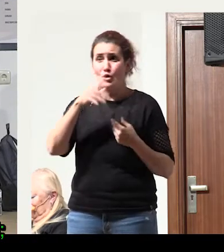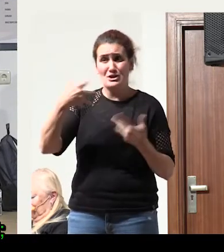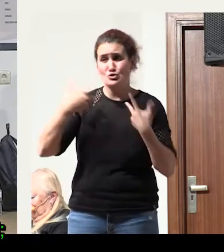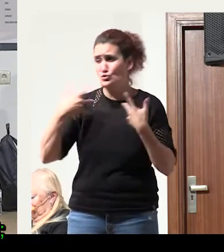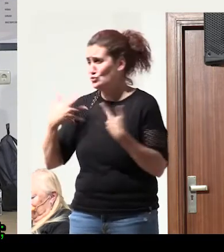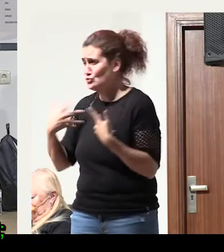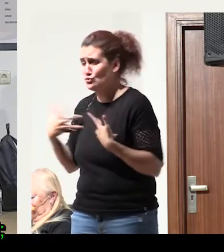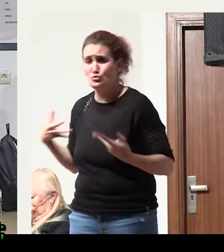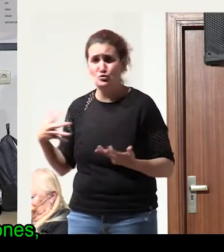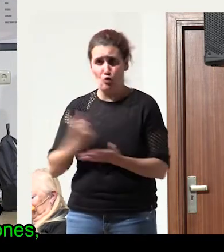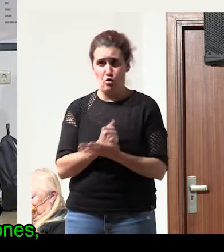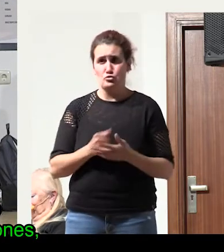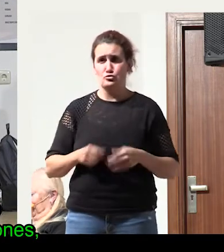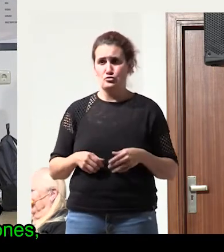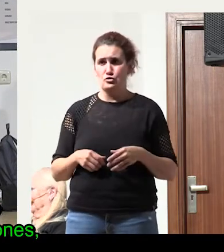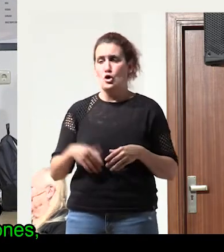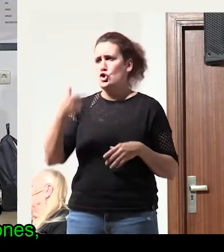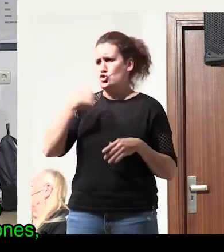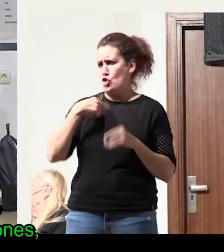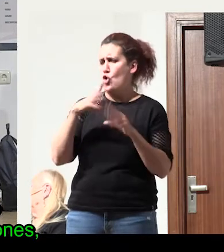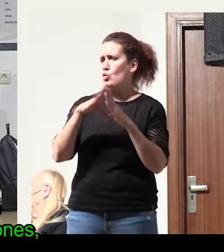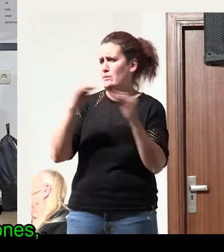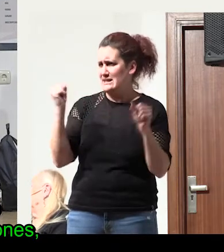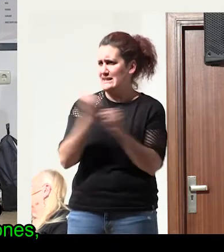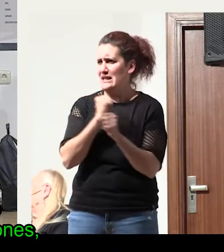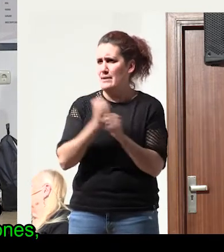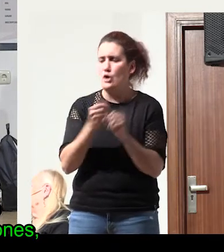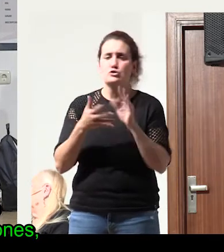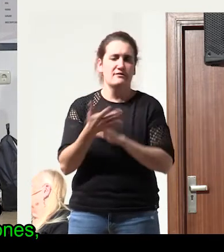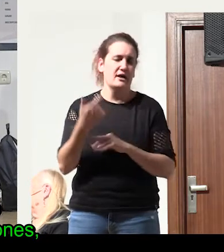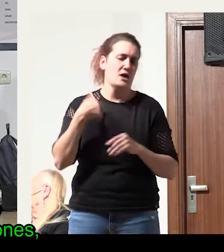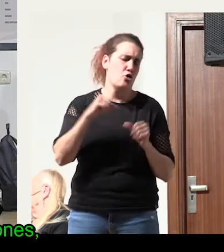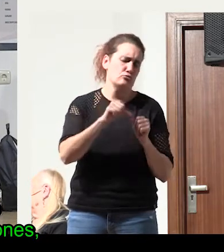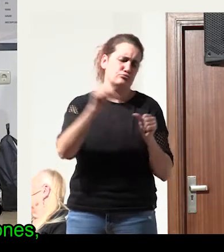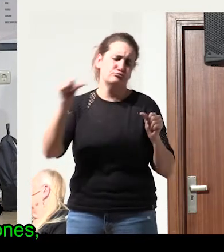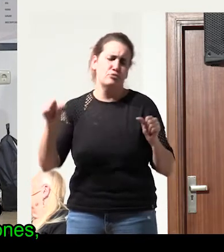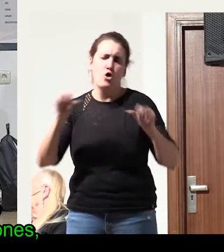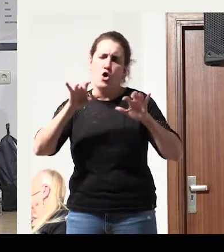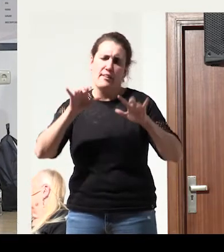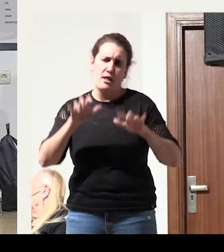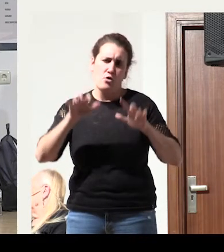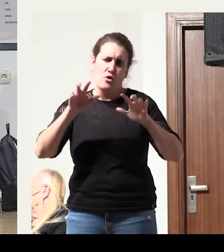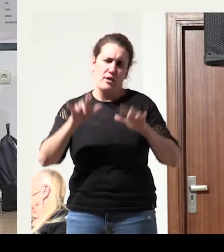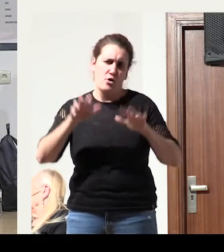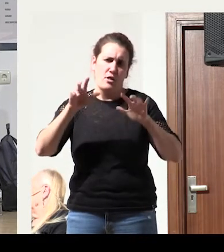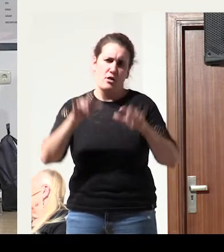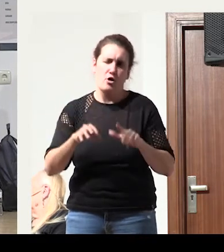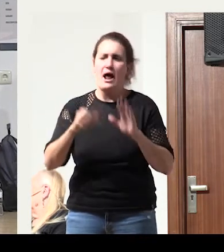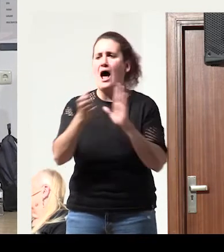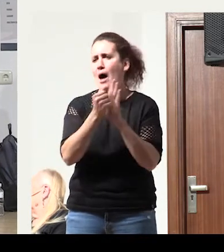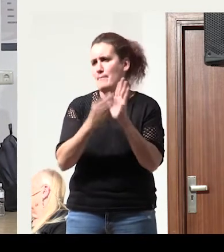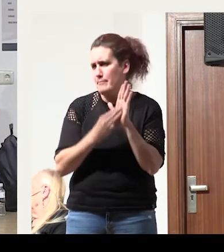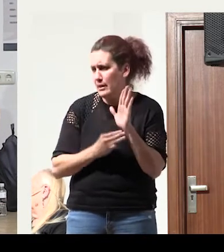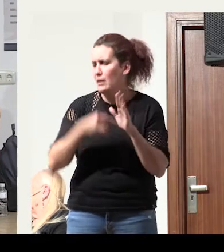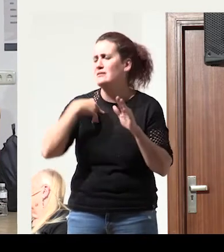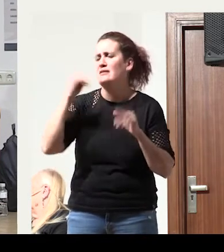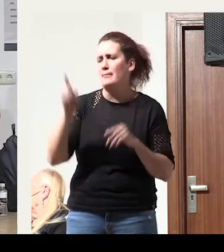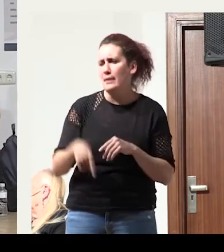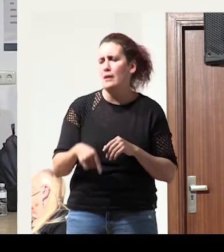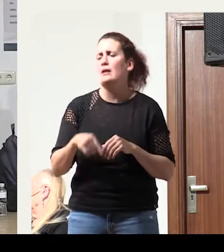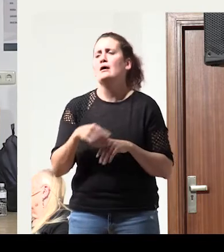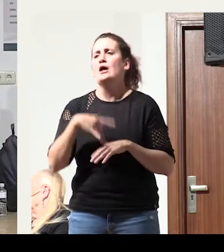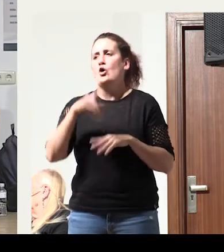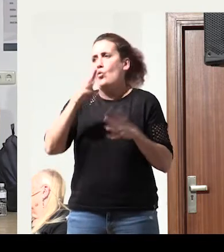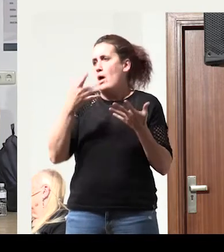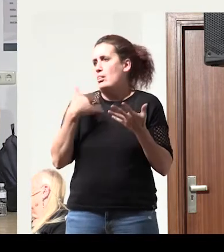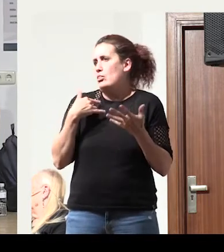yo trabajo en la universidad, por lo tanto estoy todo el rato con ordenadores y con aplicaciones, y a mí cuando tengo que hacer un trámite de